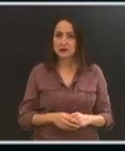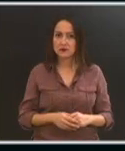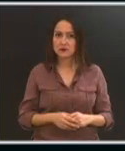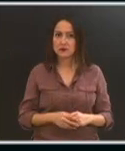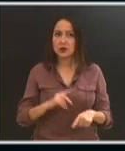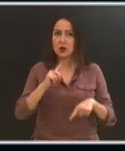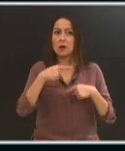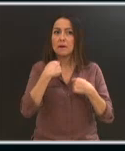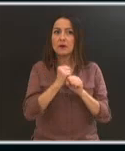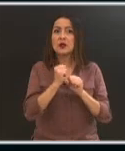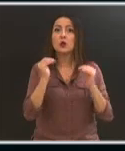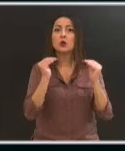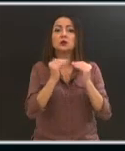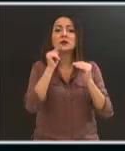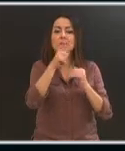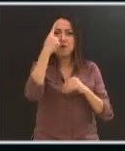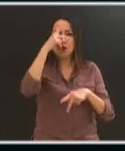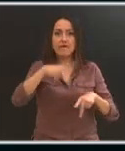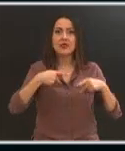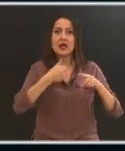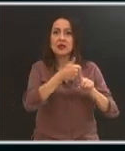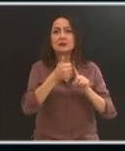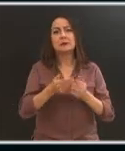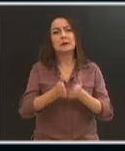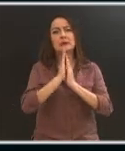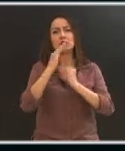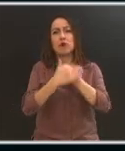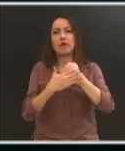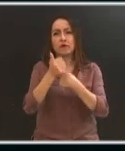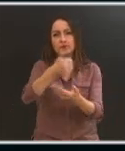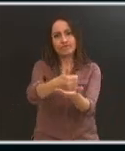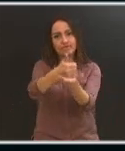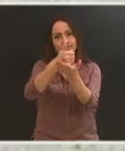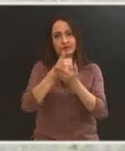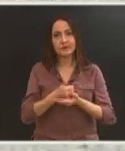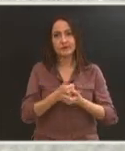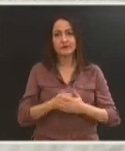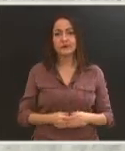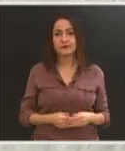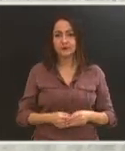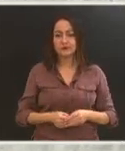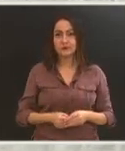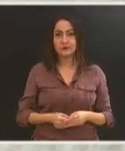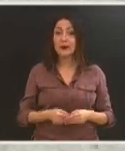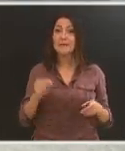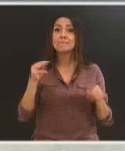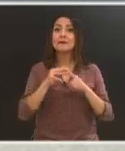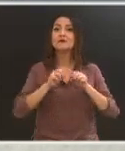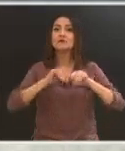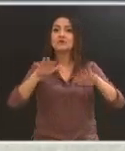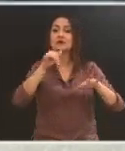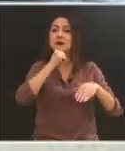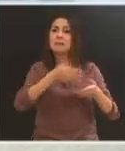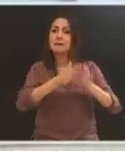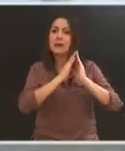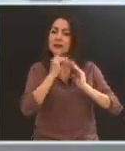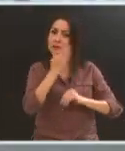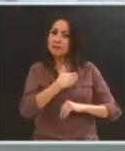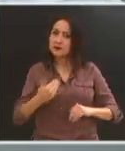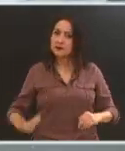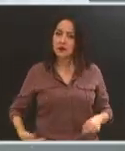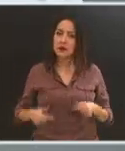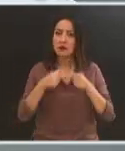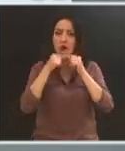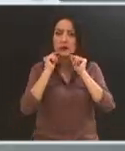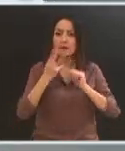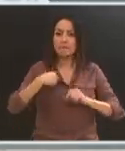Vamos a hacer justicia por la vida de ellos. Les pedimos por favor que nos ayuden. El mensaje que quiere brindar es la solicitud al presidente Rodrigo Chávez y